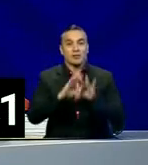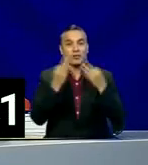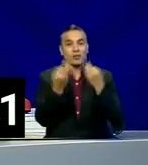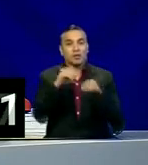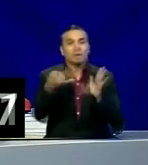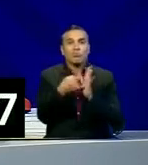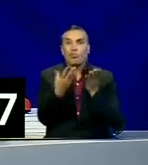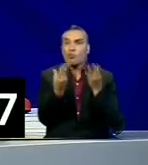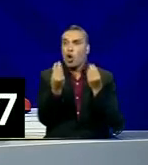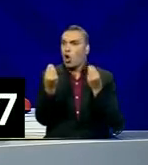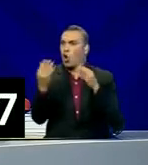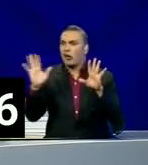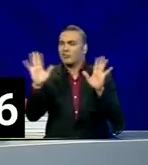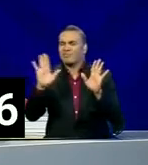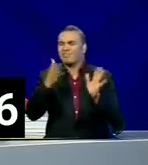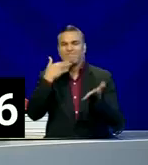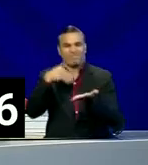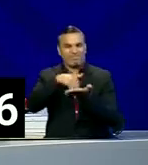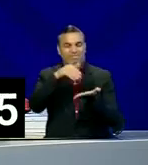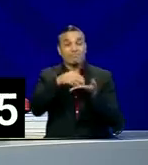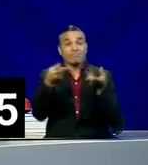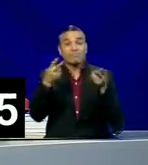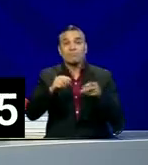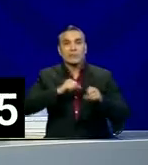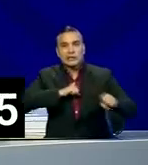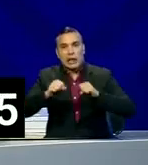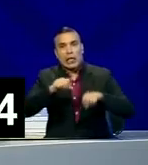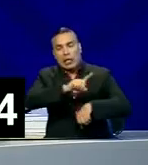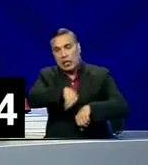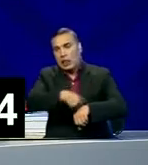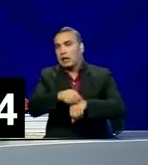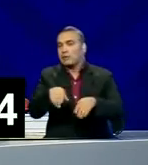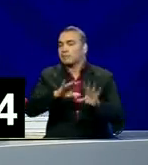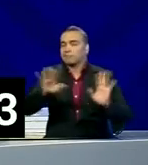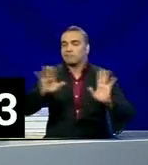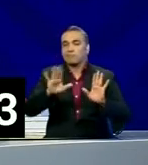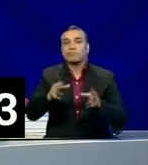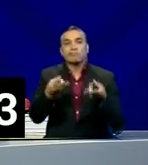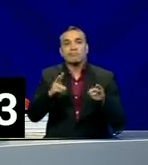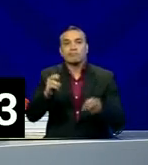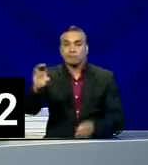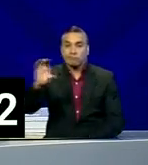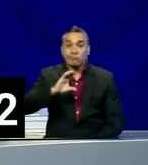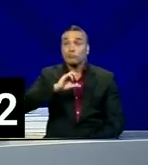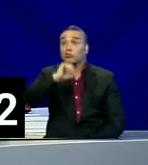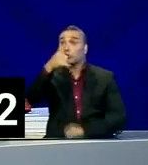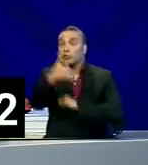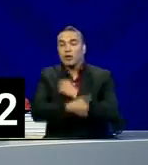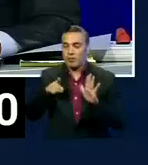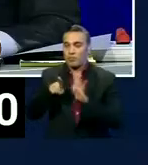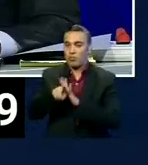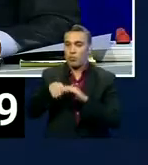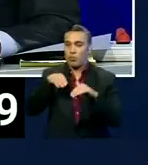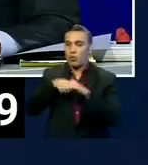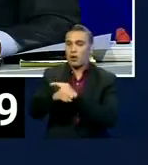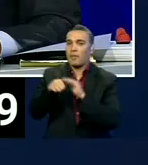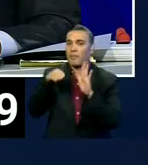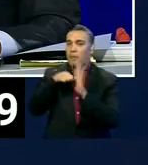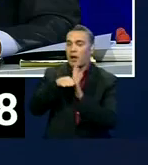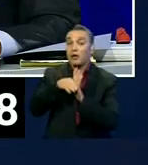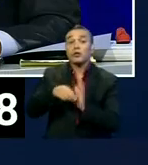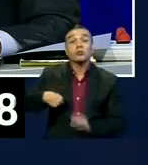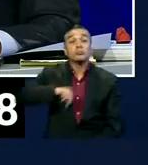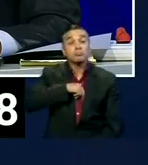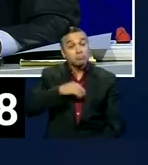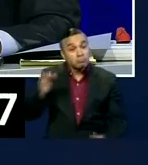ecuatorianas, eliminar el exceso de trámites, promover la inversión tanto local como extranjera. Asimismo, el aspirante a la presidencia